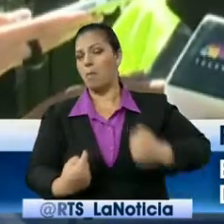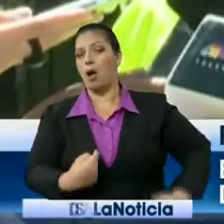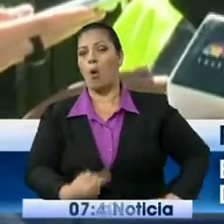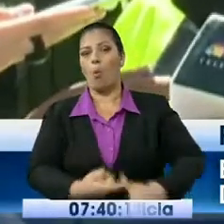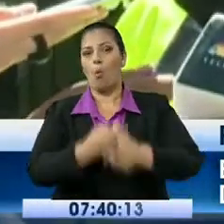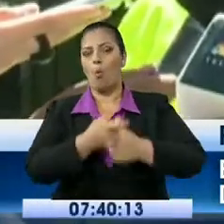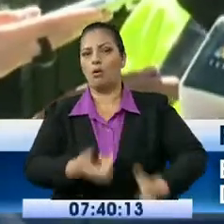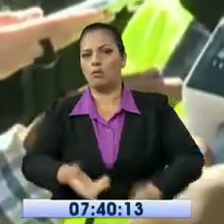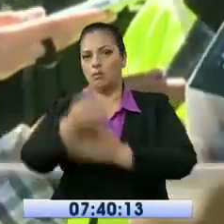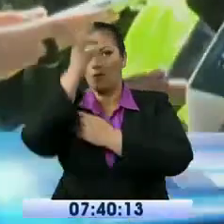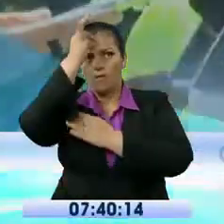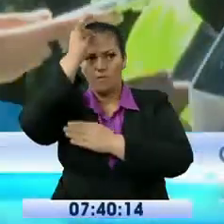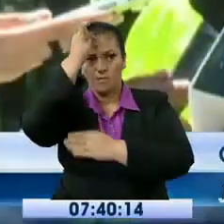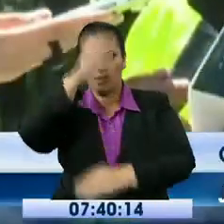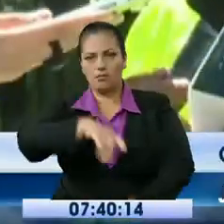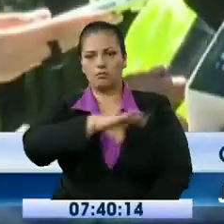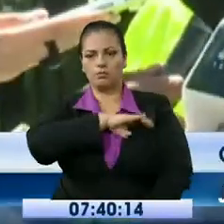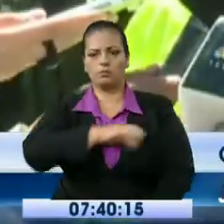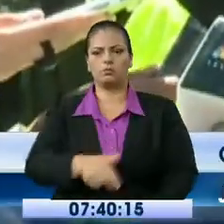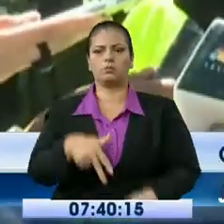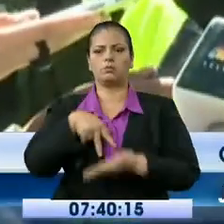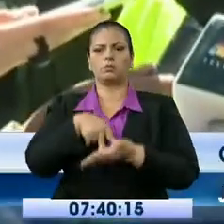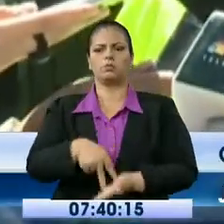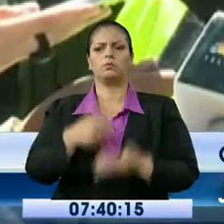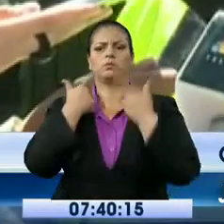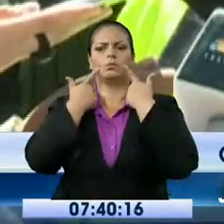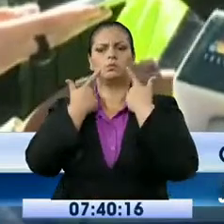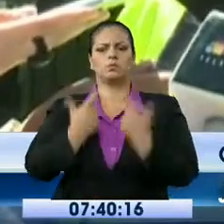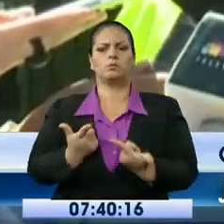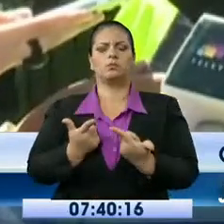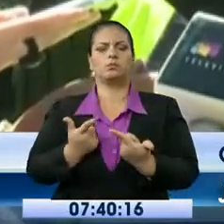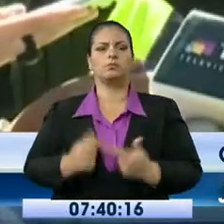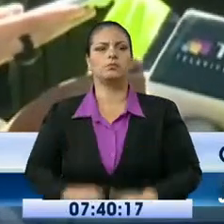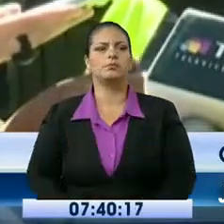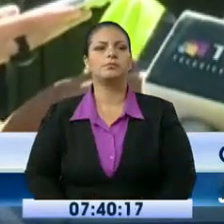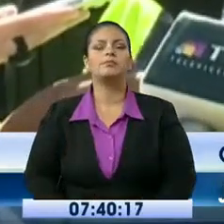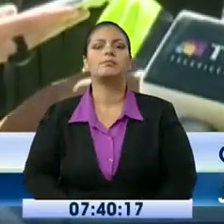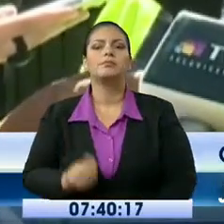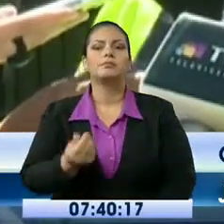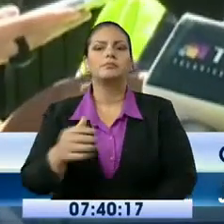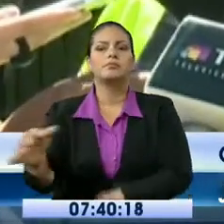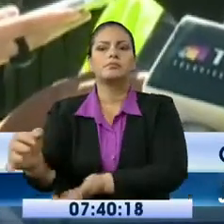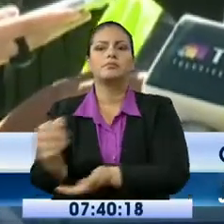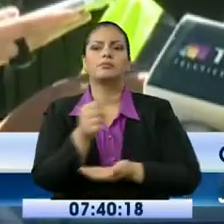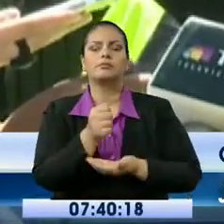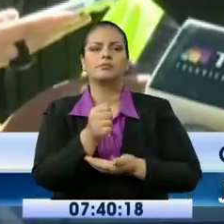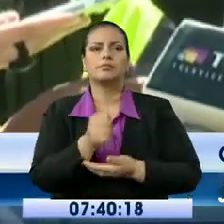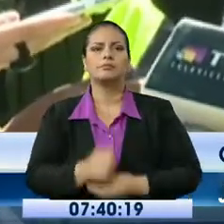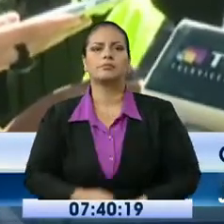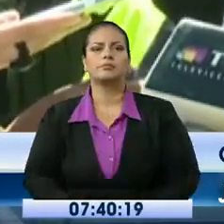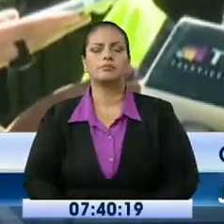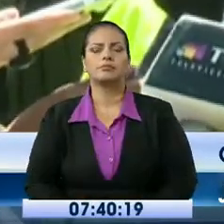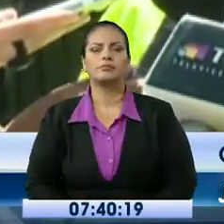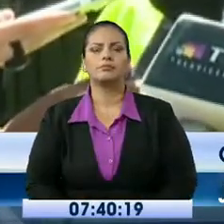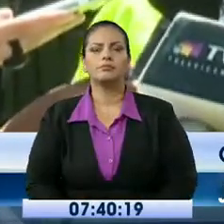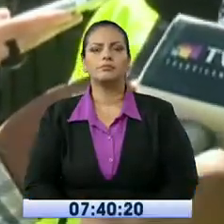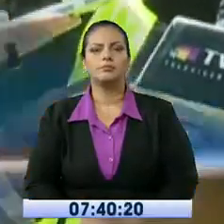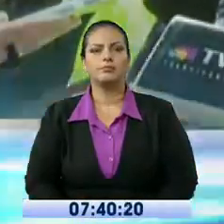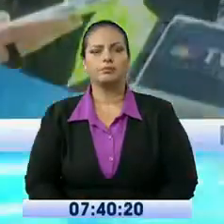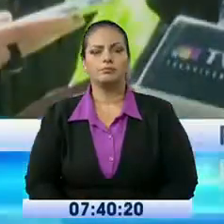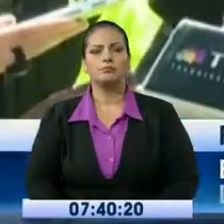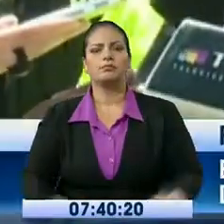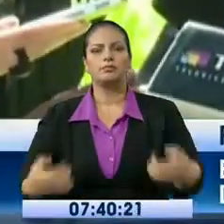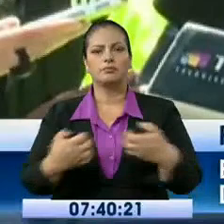delincuentes de alrededor de 300.000 dólares en efectivo que era el dinero que la el equipo de seguridad